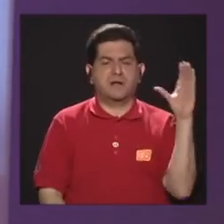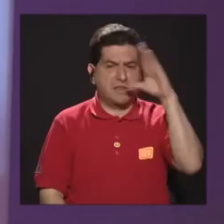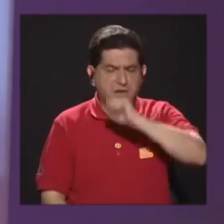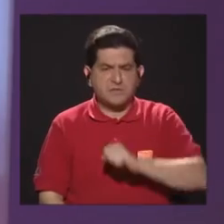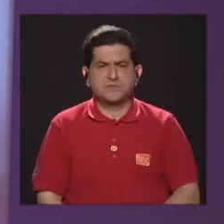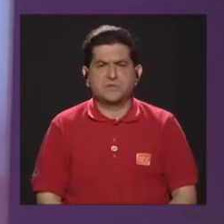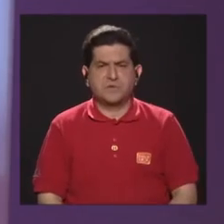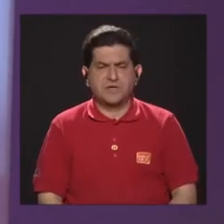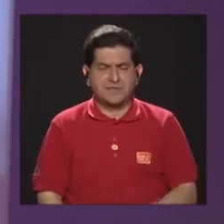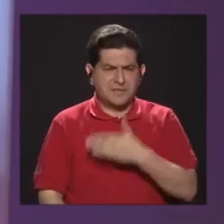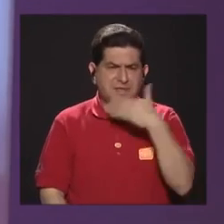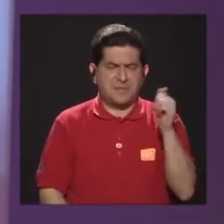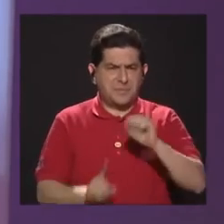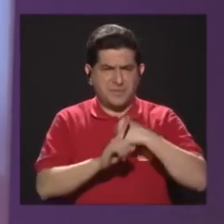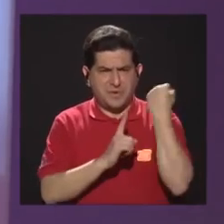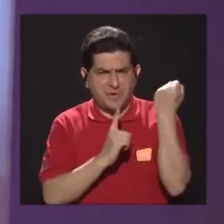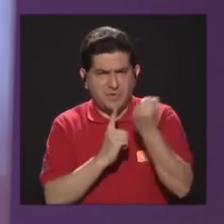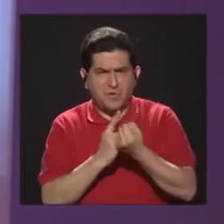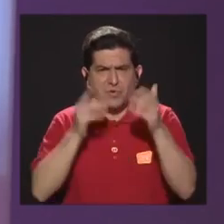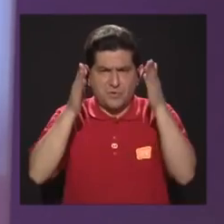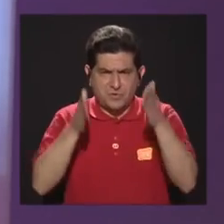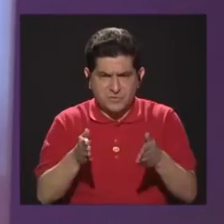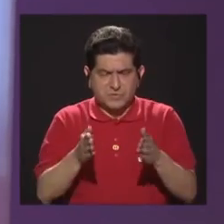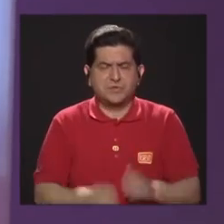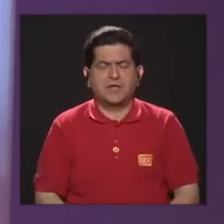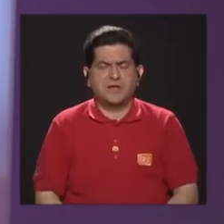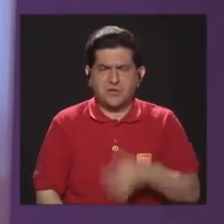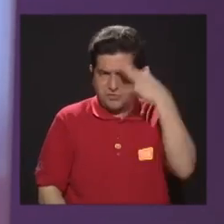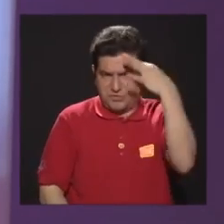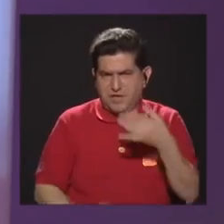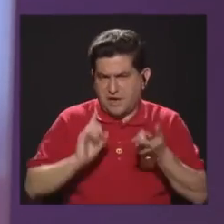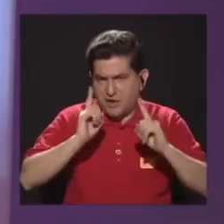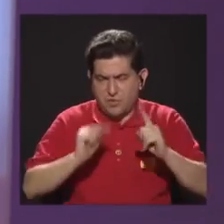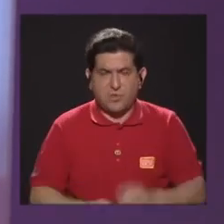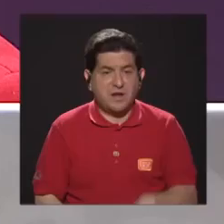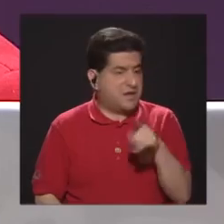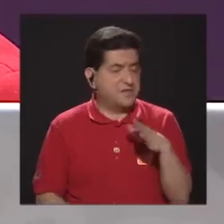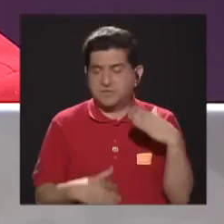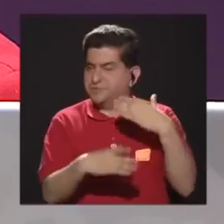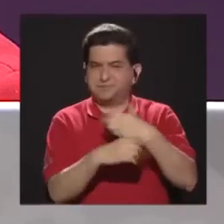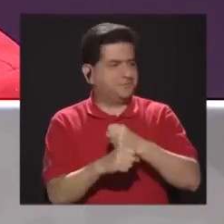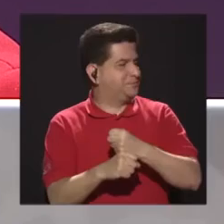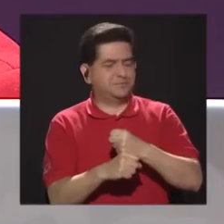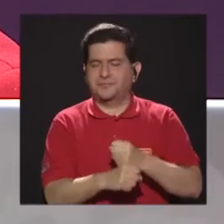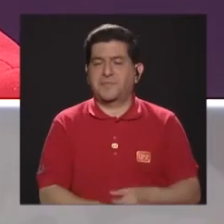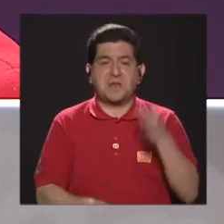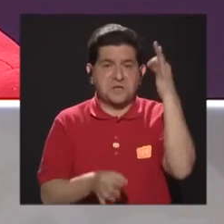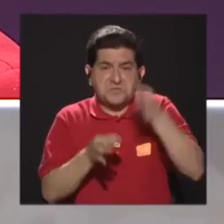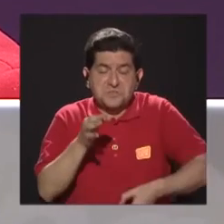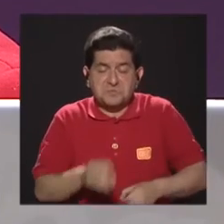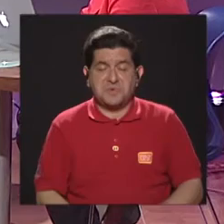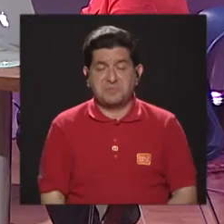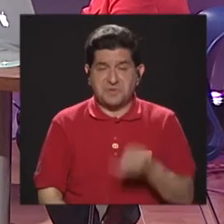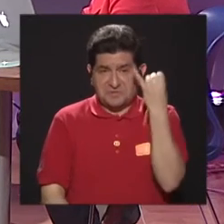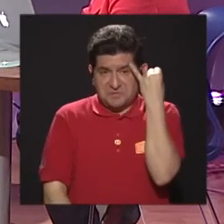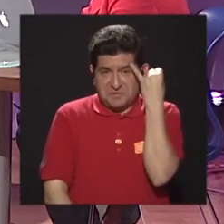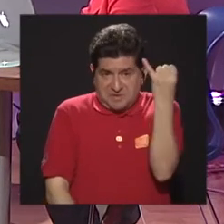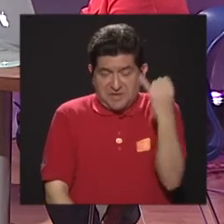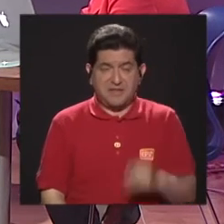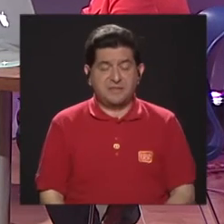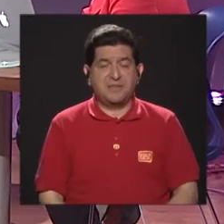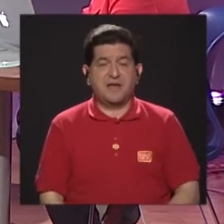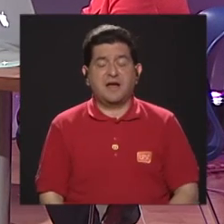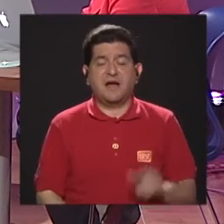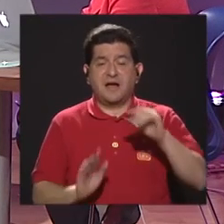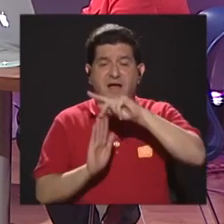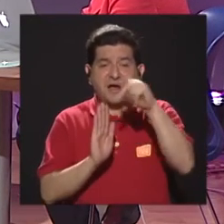más agradables a la ciudadanía. Realmente yo creo que todavía eso no se ha hecho, sino que simplemente se parte efectivamente desde el